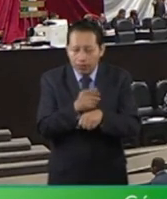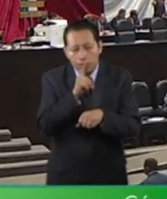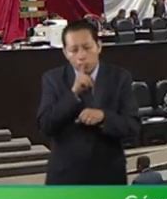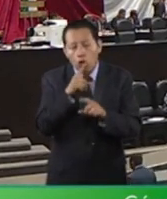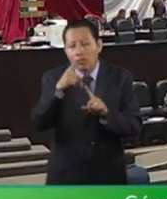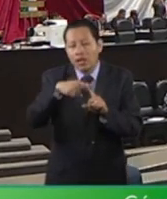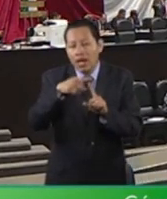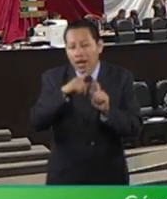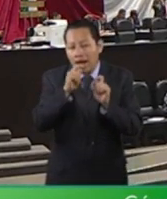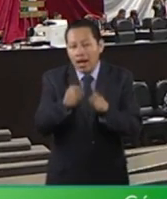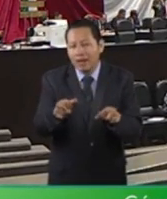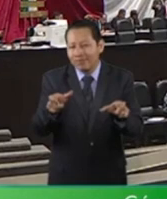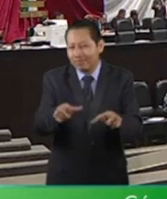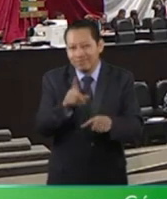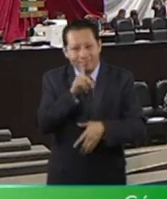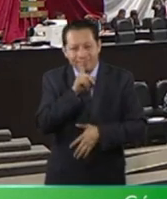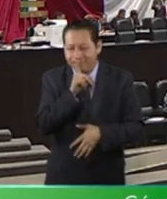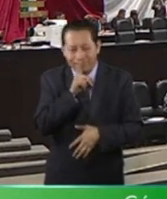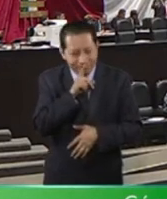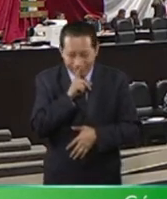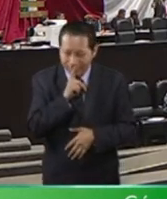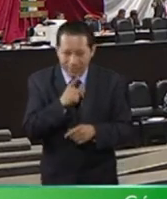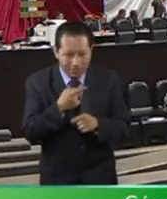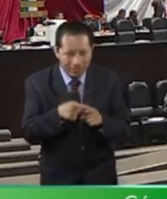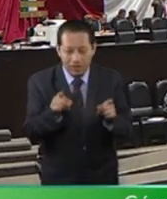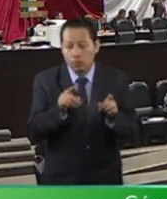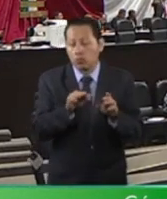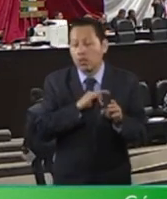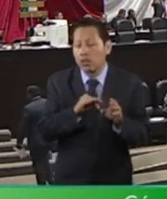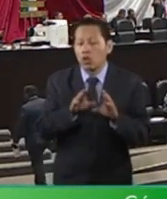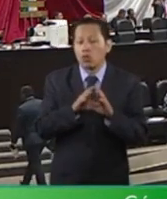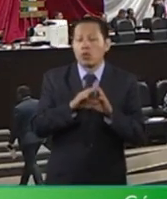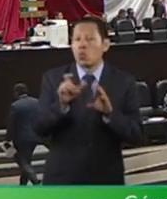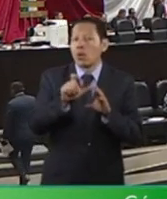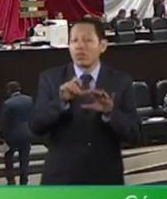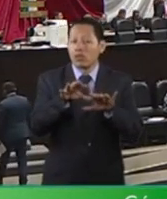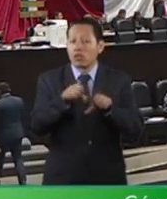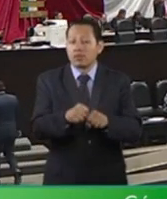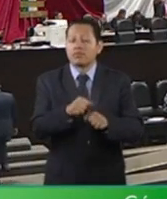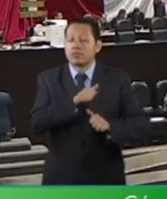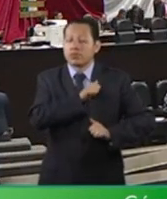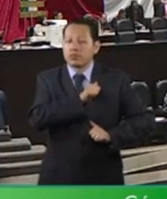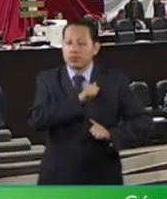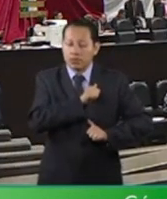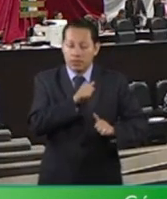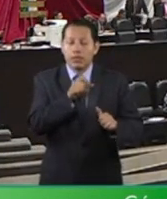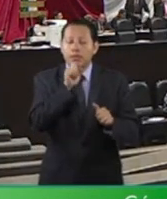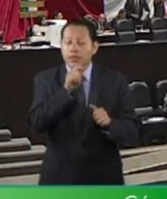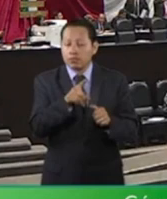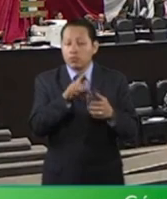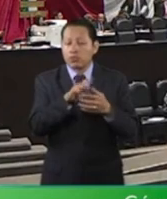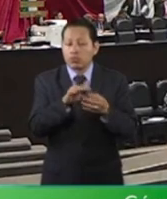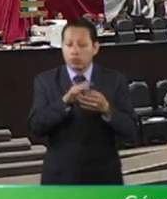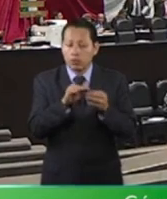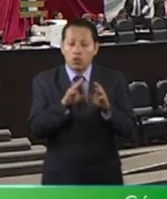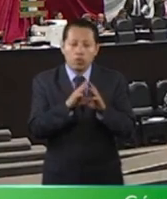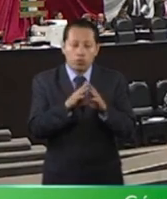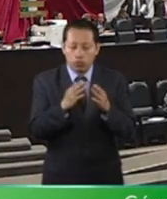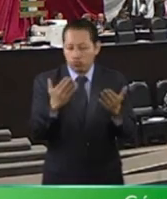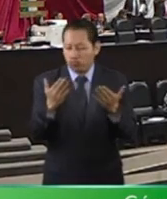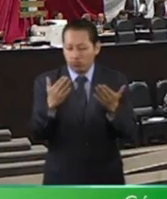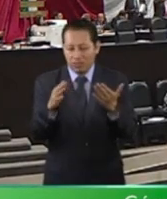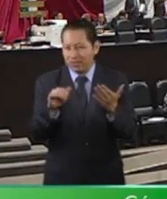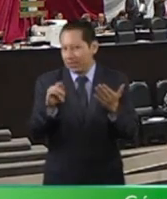de seguridad ciudadana. Además de que en los patrones de detención de las autoridades castrenses, en contraposición con